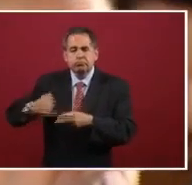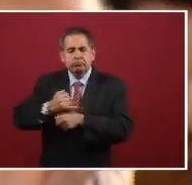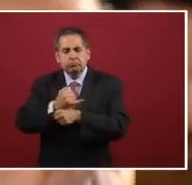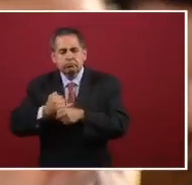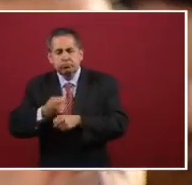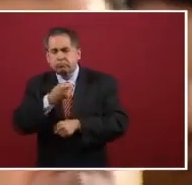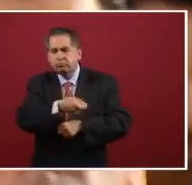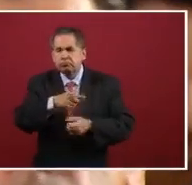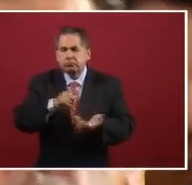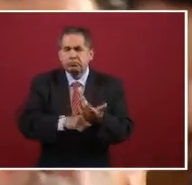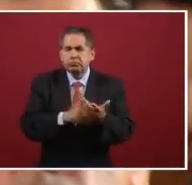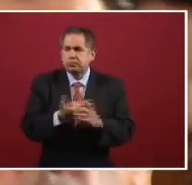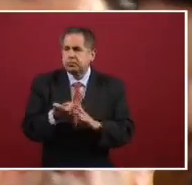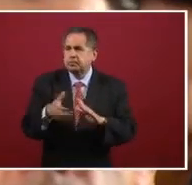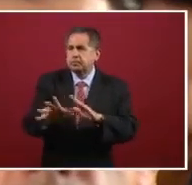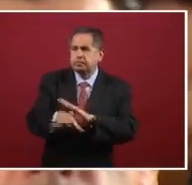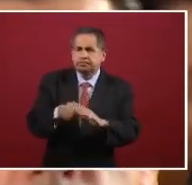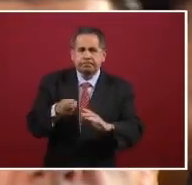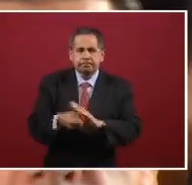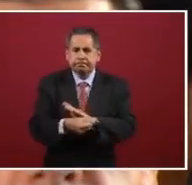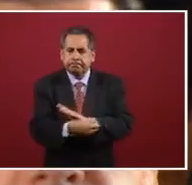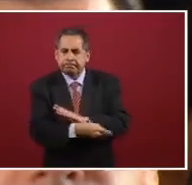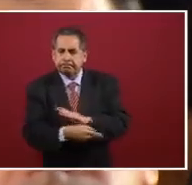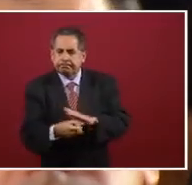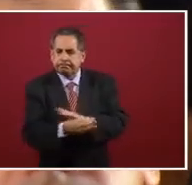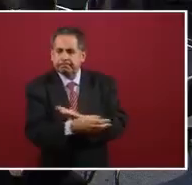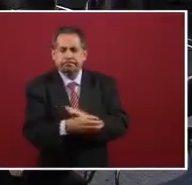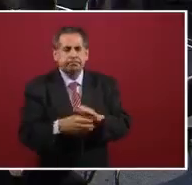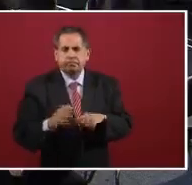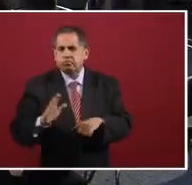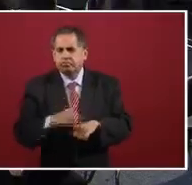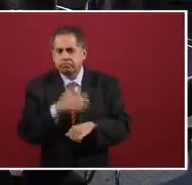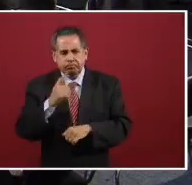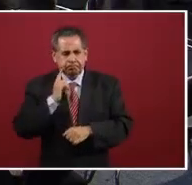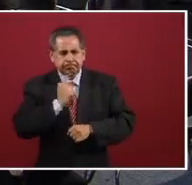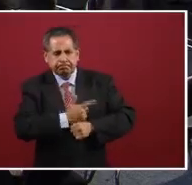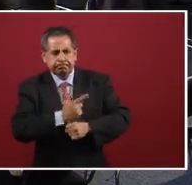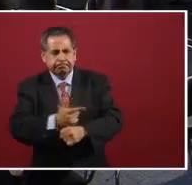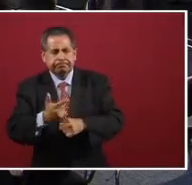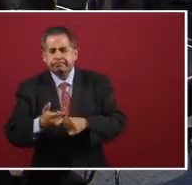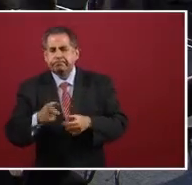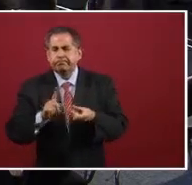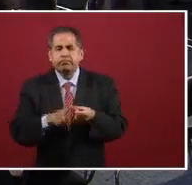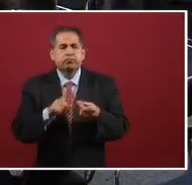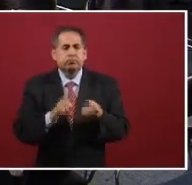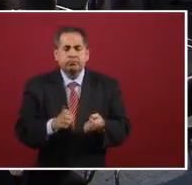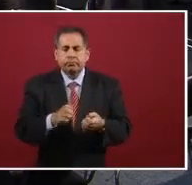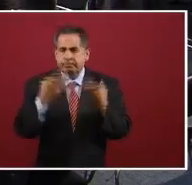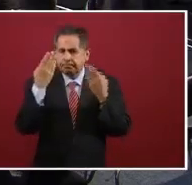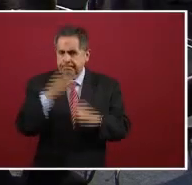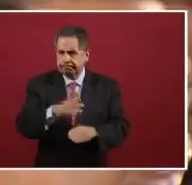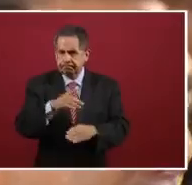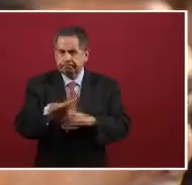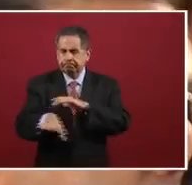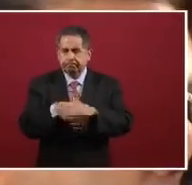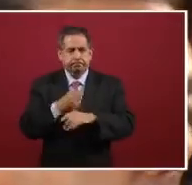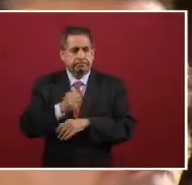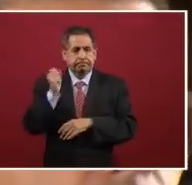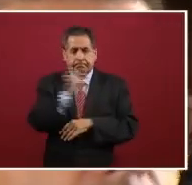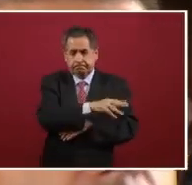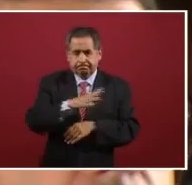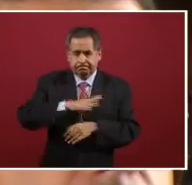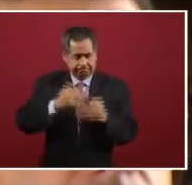fue este flujo de dinero? Porque esas entidades pueden determinar perfectamente en qué cuentas bancarias terminaron esos